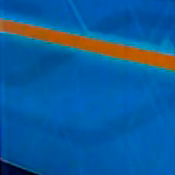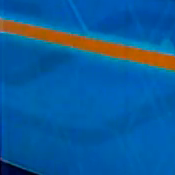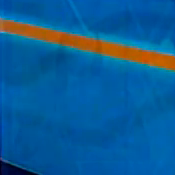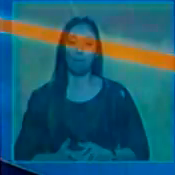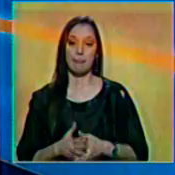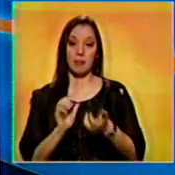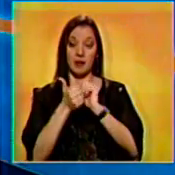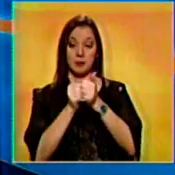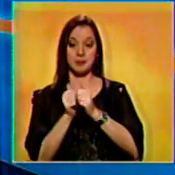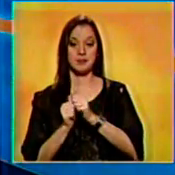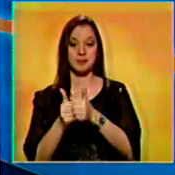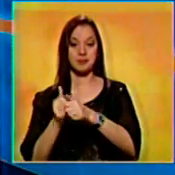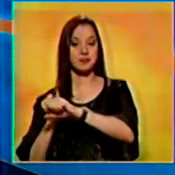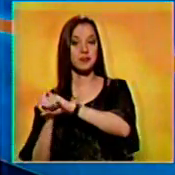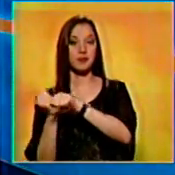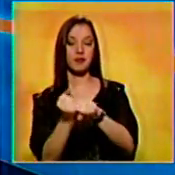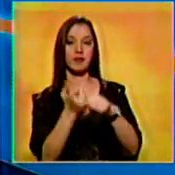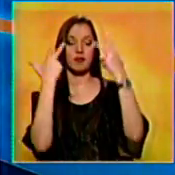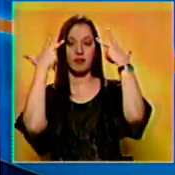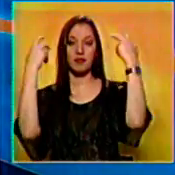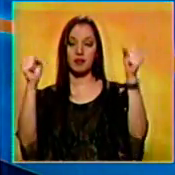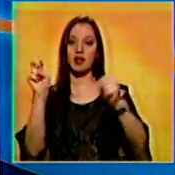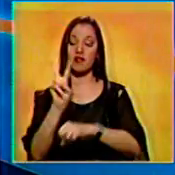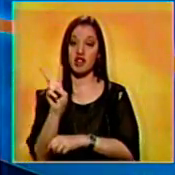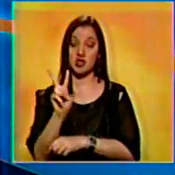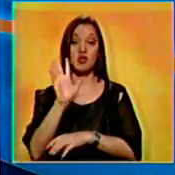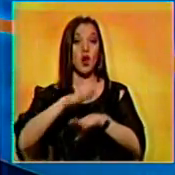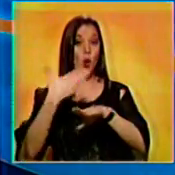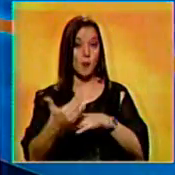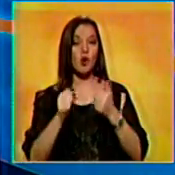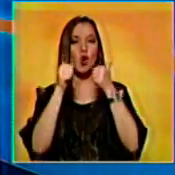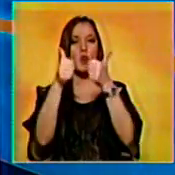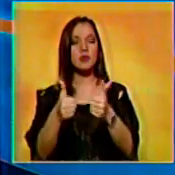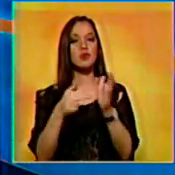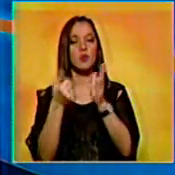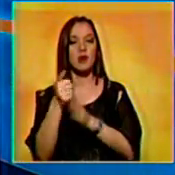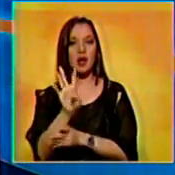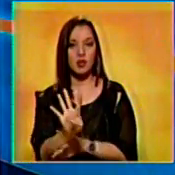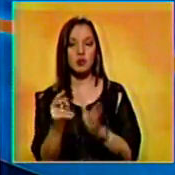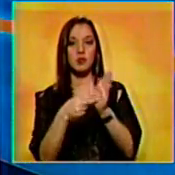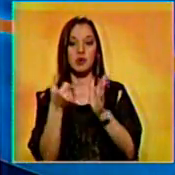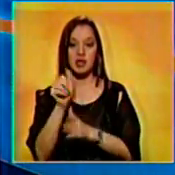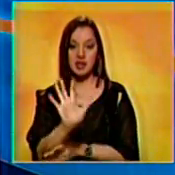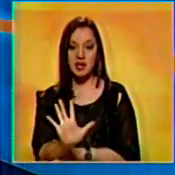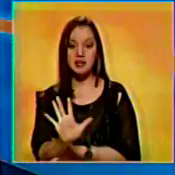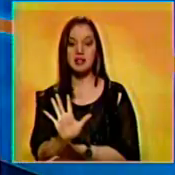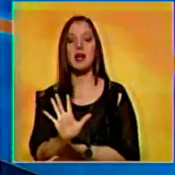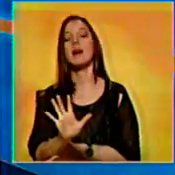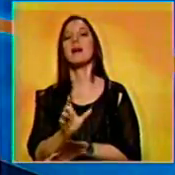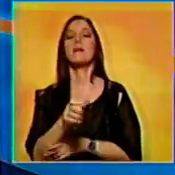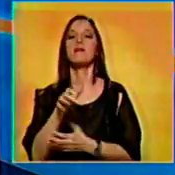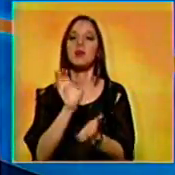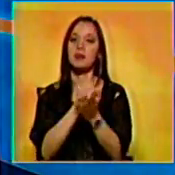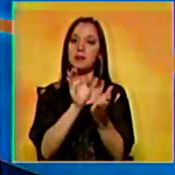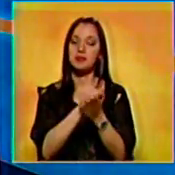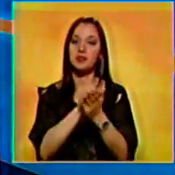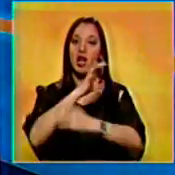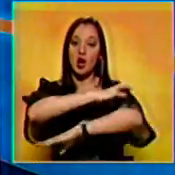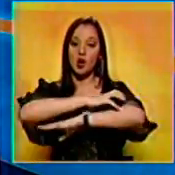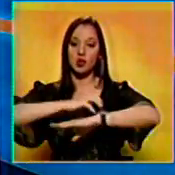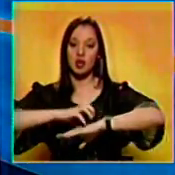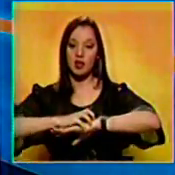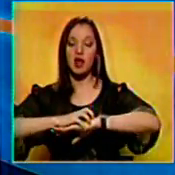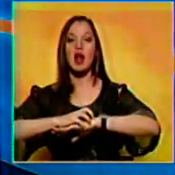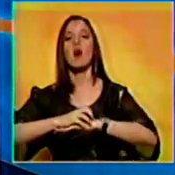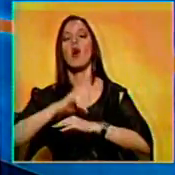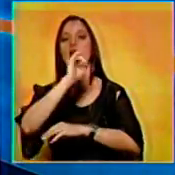Comenzamos los deportes con el béisbol profesional venezolano porque subió el telón de la temporada 2014-2015. Bravos de Margarita, los Tigres de Aragua, las Águilas del Zulia